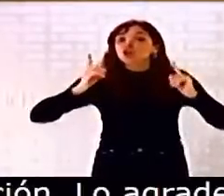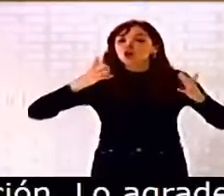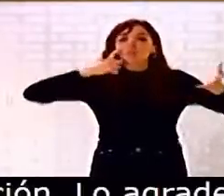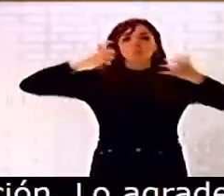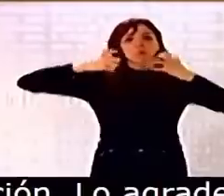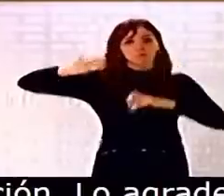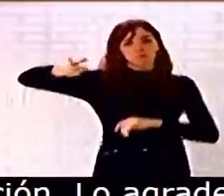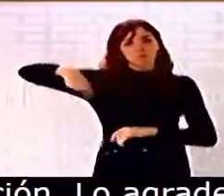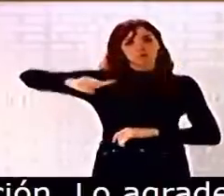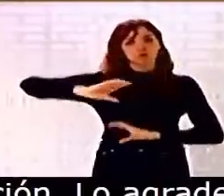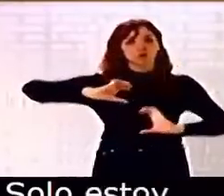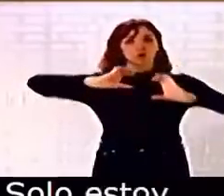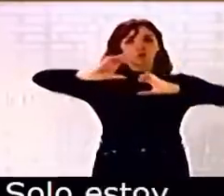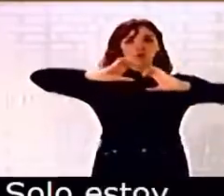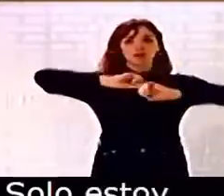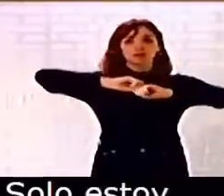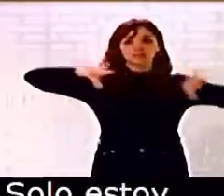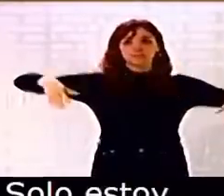de comunicadores.